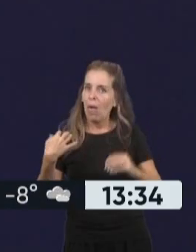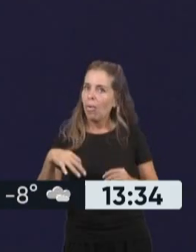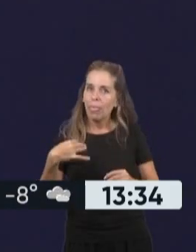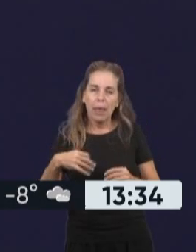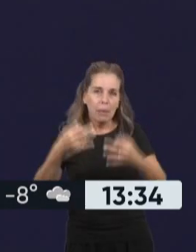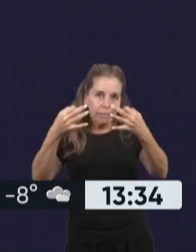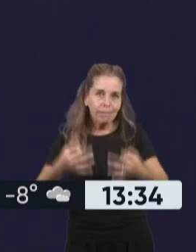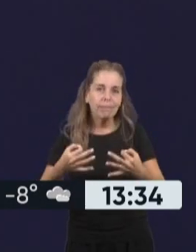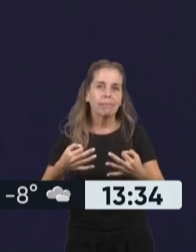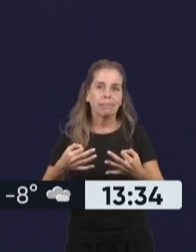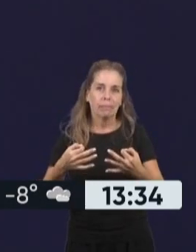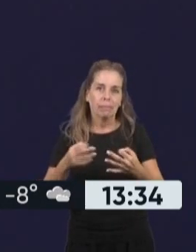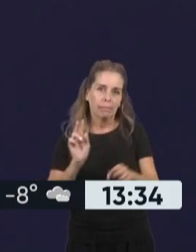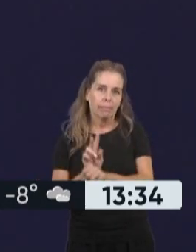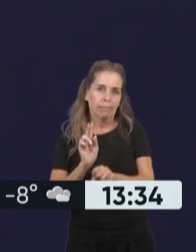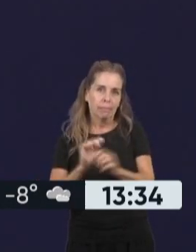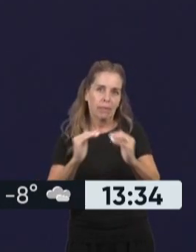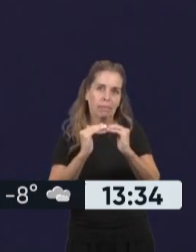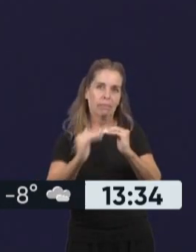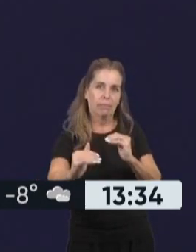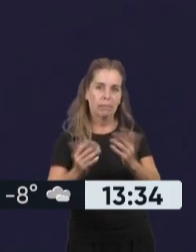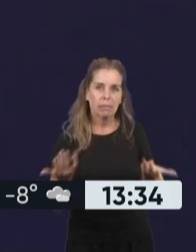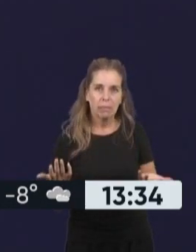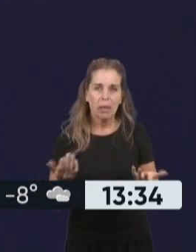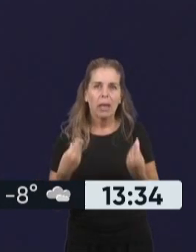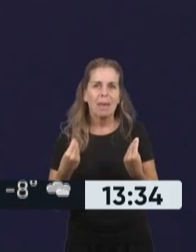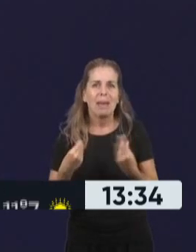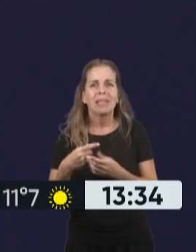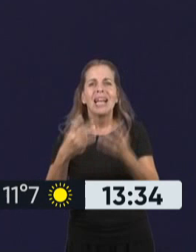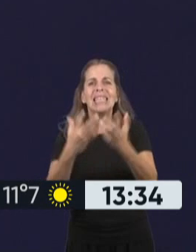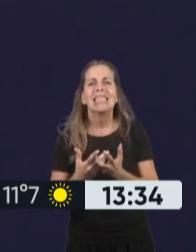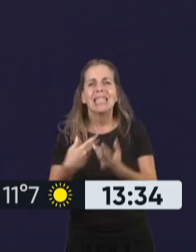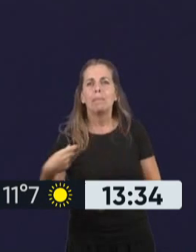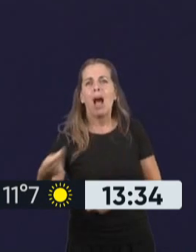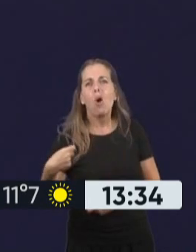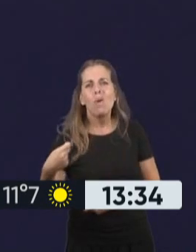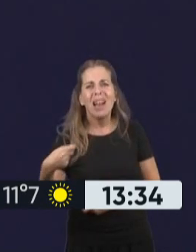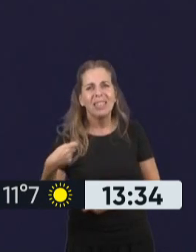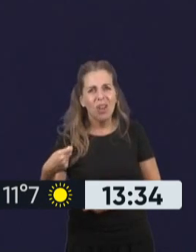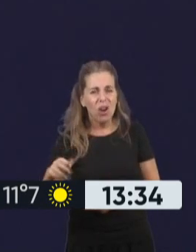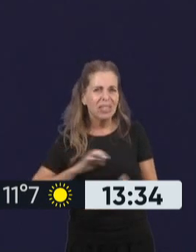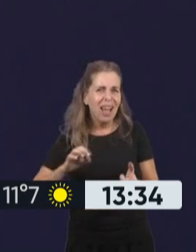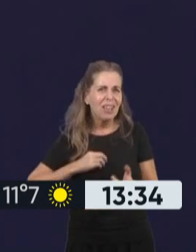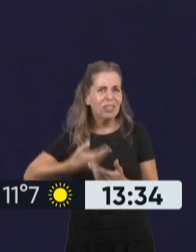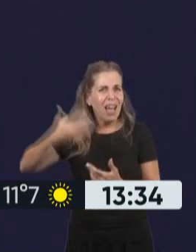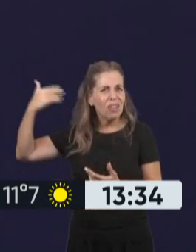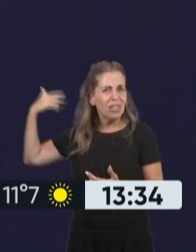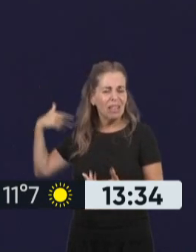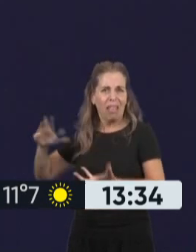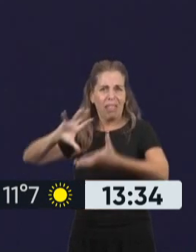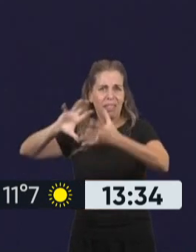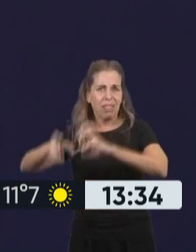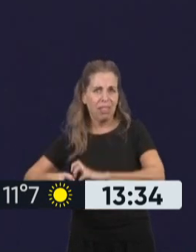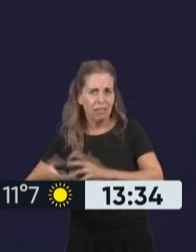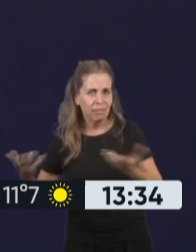es bueno entender que el sistema de reparto lo han destruido y que el